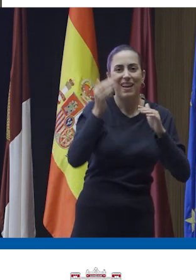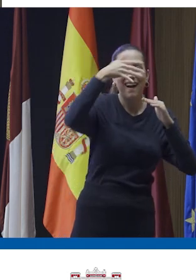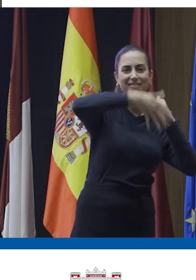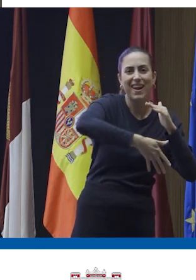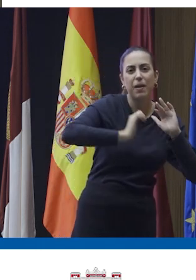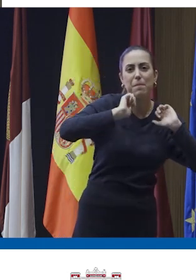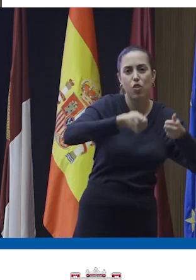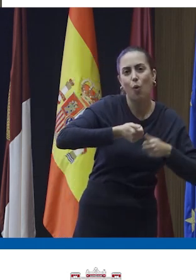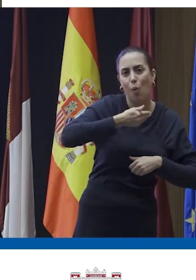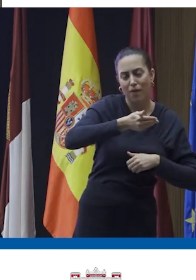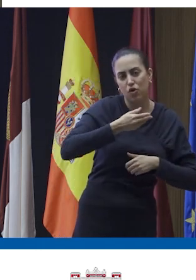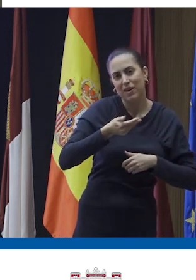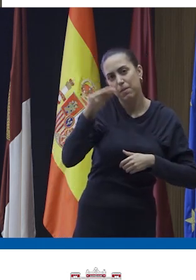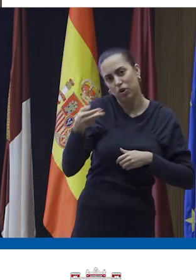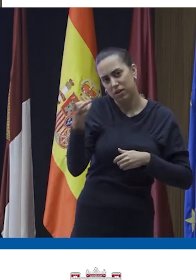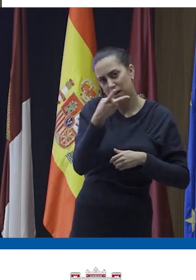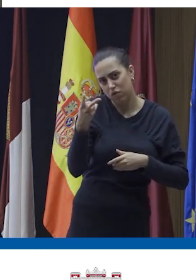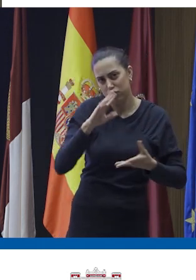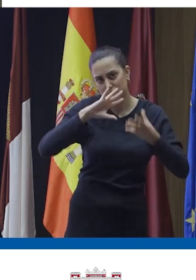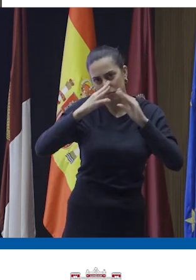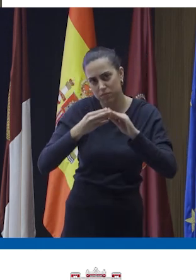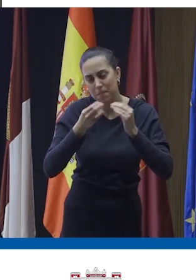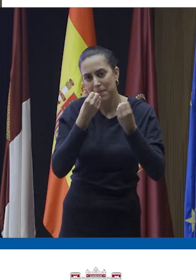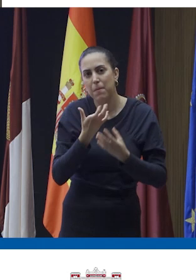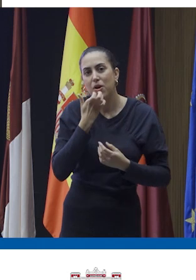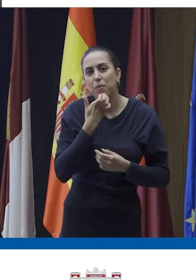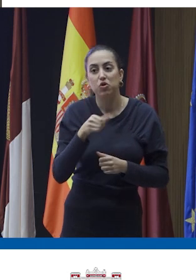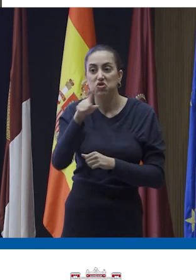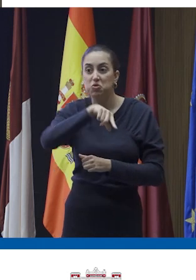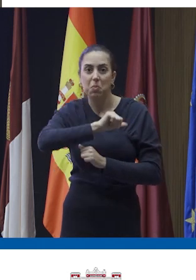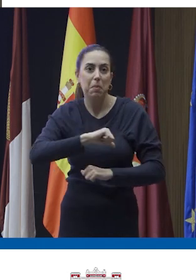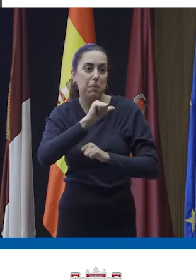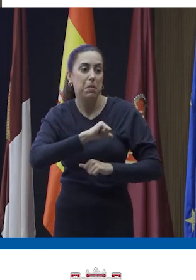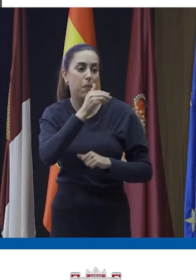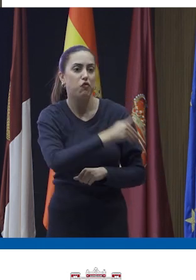nos esperamos mucho, la catarata se va a hacer hipermadura y va a ser más difícil quitarla